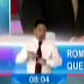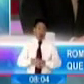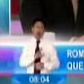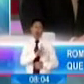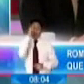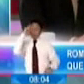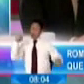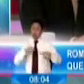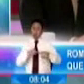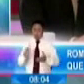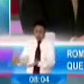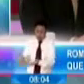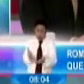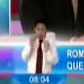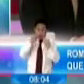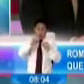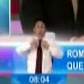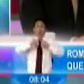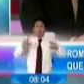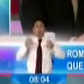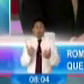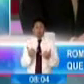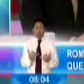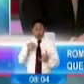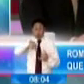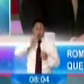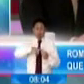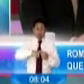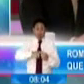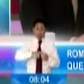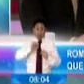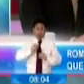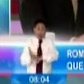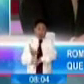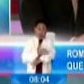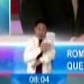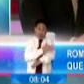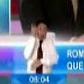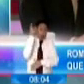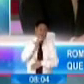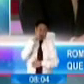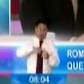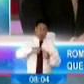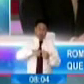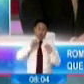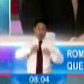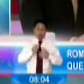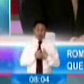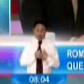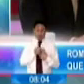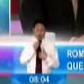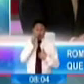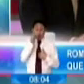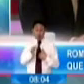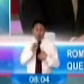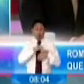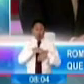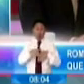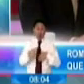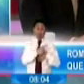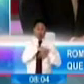legislativo, está libre para hacerlo. Pero hoy estamos viendo en Quito, y en estos últimos días estamos viendo en Quito, los contagios que pueden estar relacionados